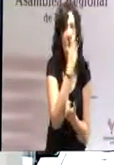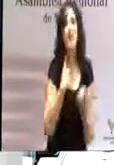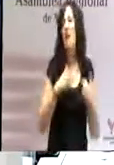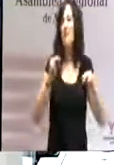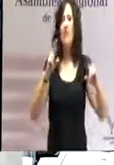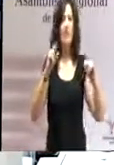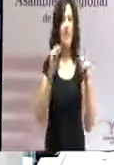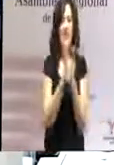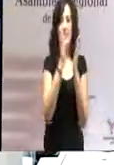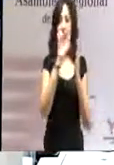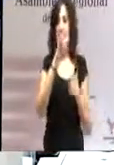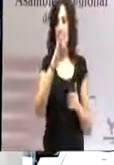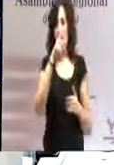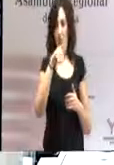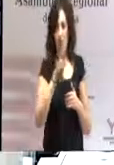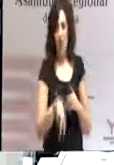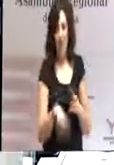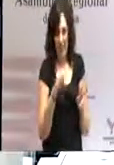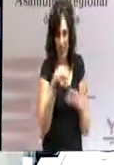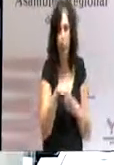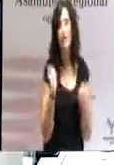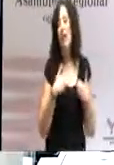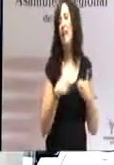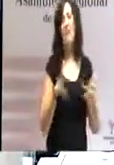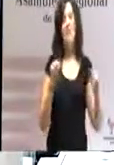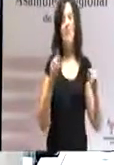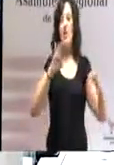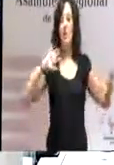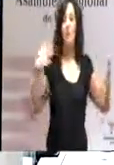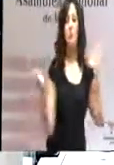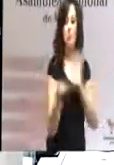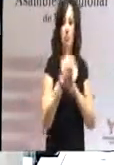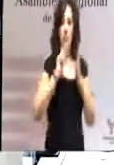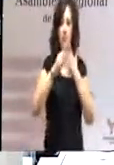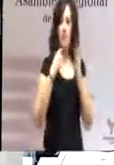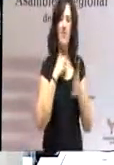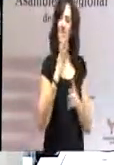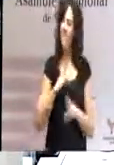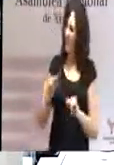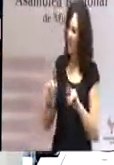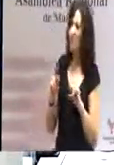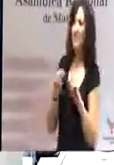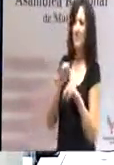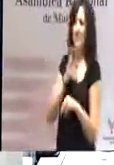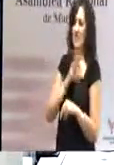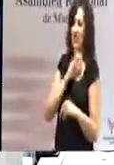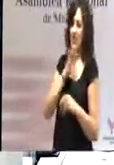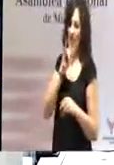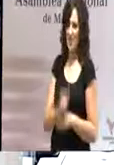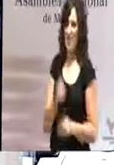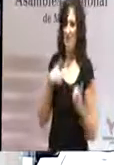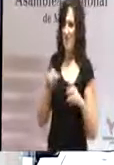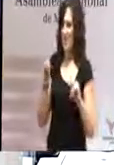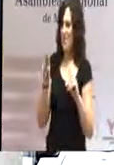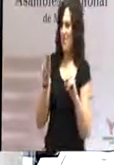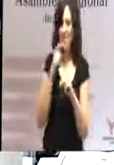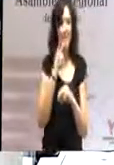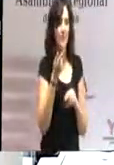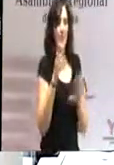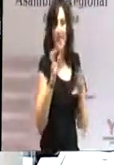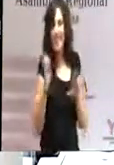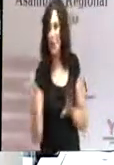Por último, le tendemos la mano con una serie de propuestas. Señor Sánchez, termino, por favor, 10 segundos, terminando. Termino, que